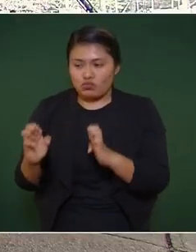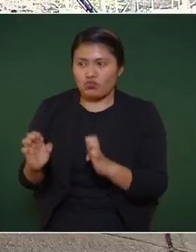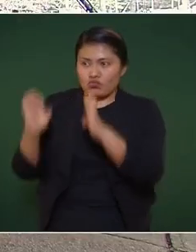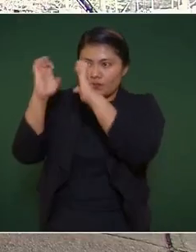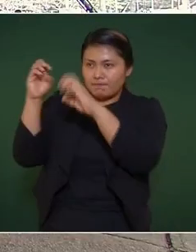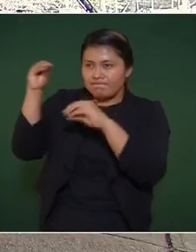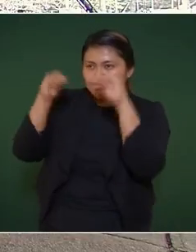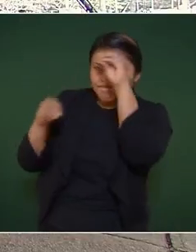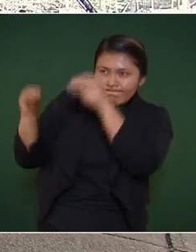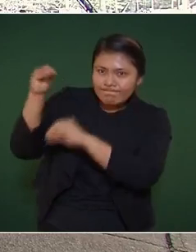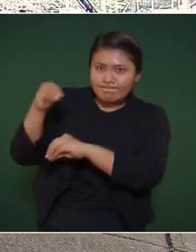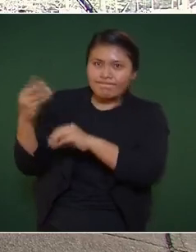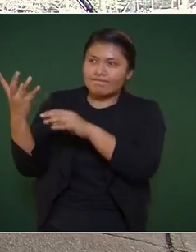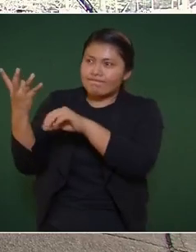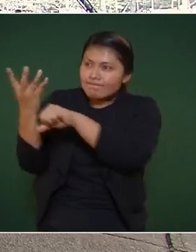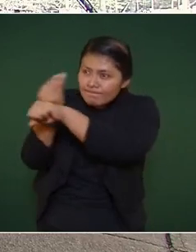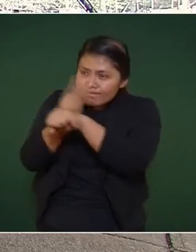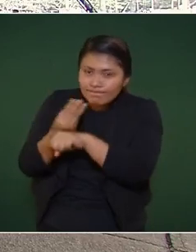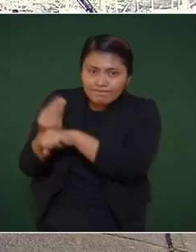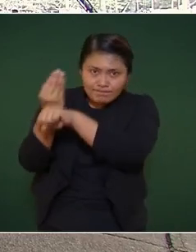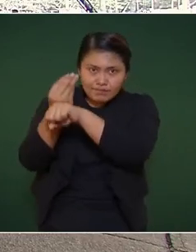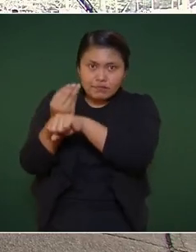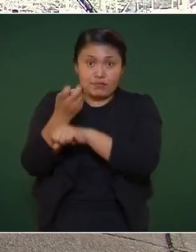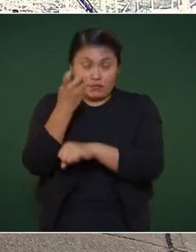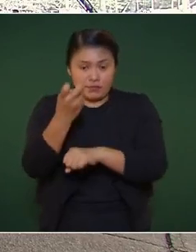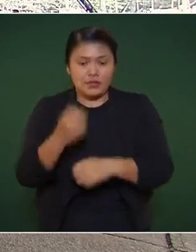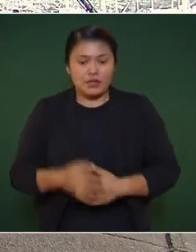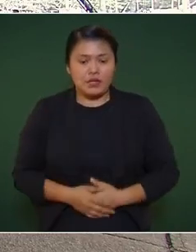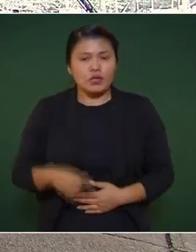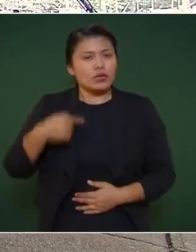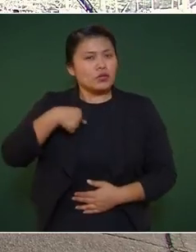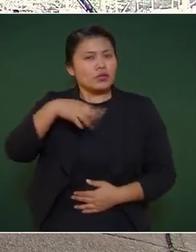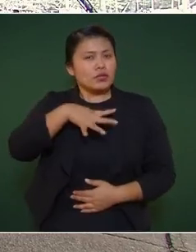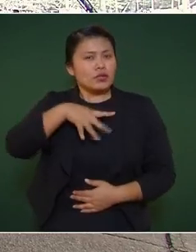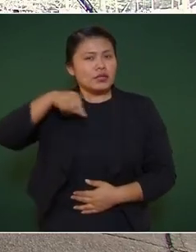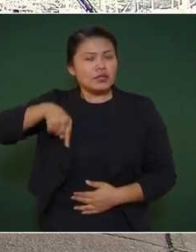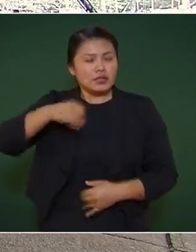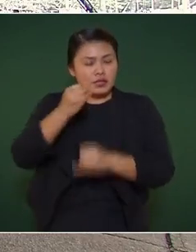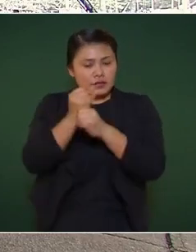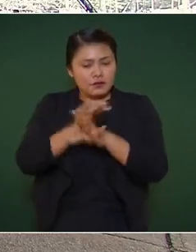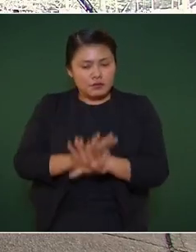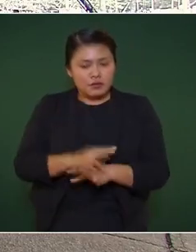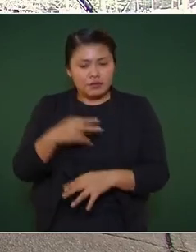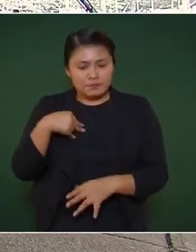aplica, bueno, aquí tengo el dato,